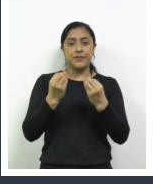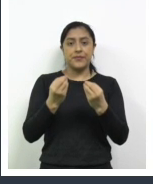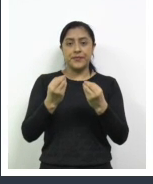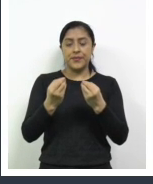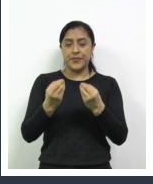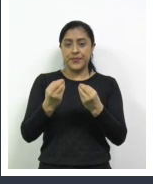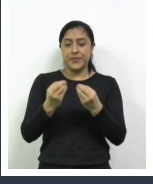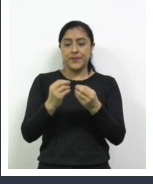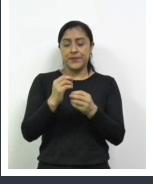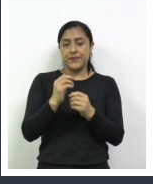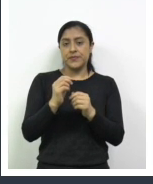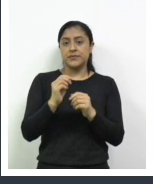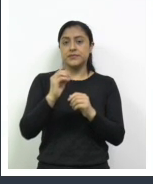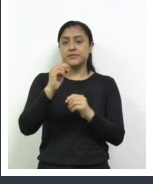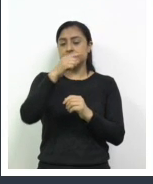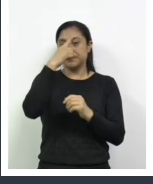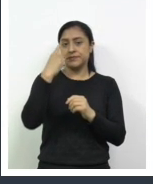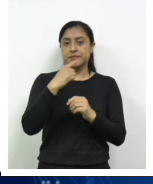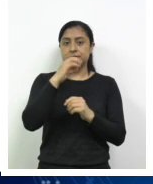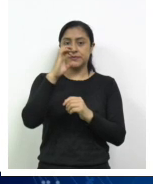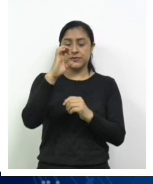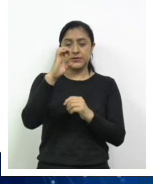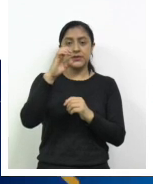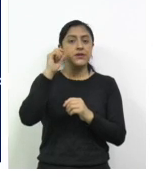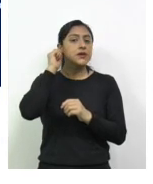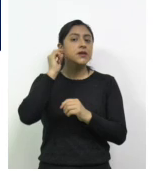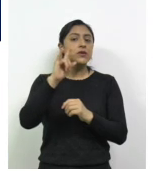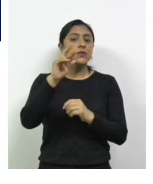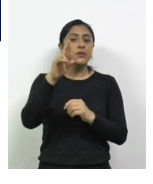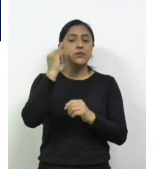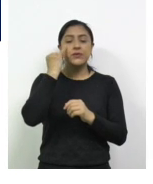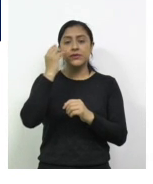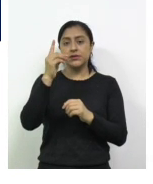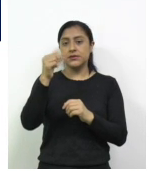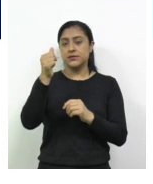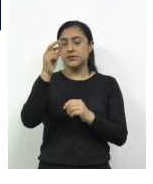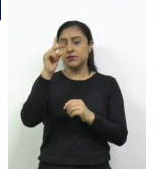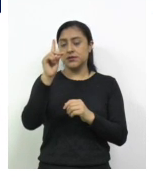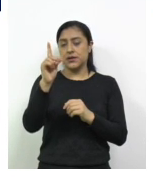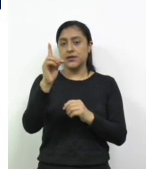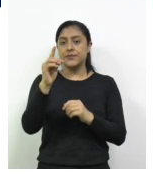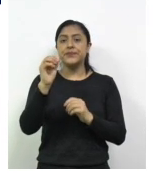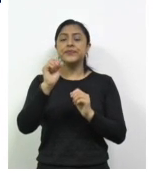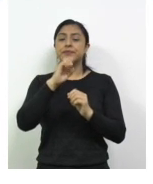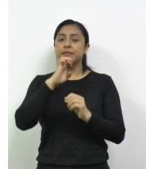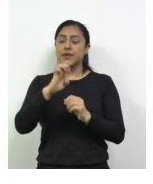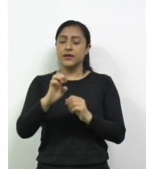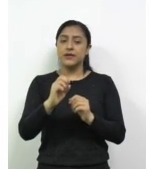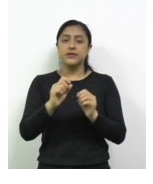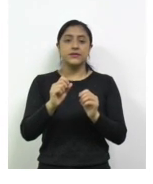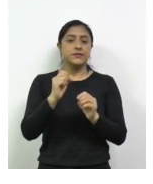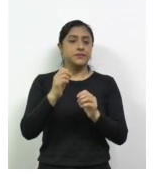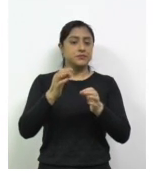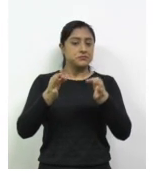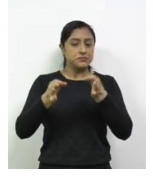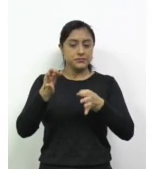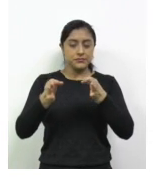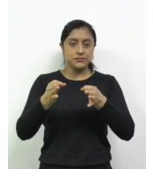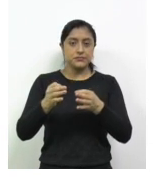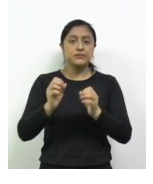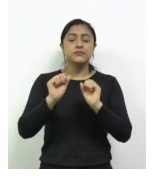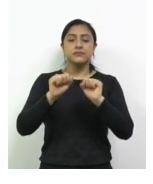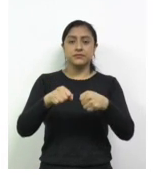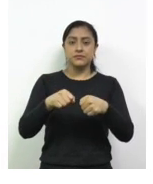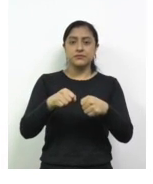seguridad que aseguran su autenticidad la validez de los certificados es legítima ya que se puede comprobar en la página